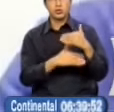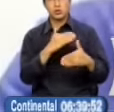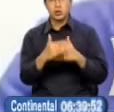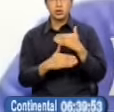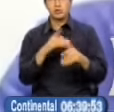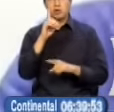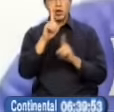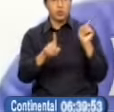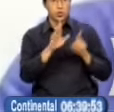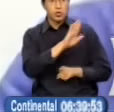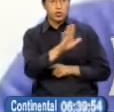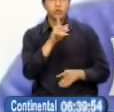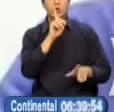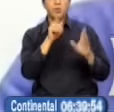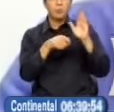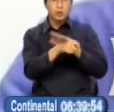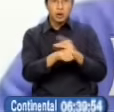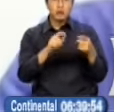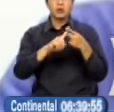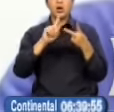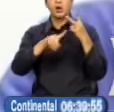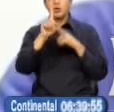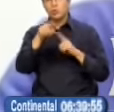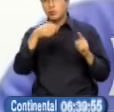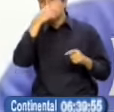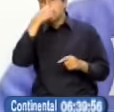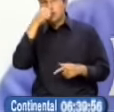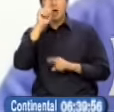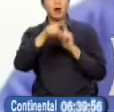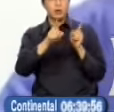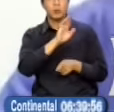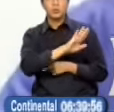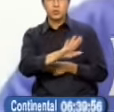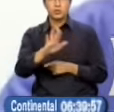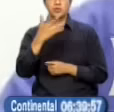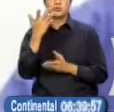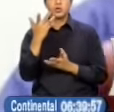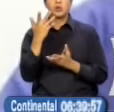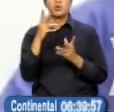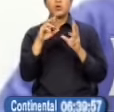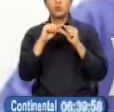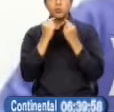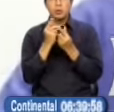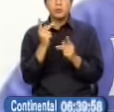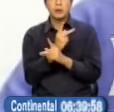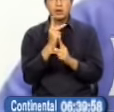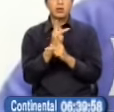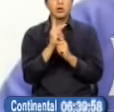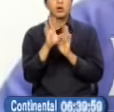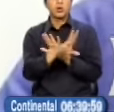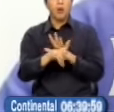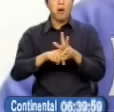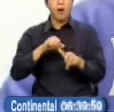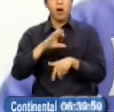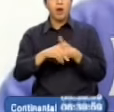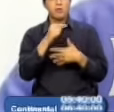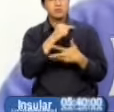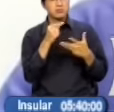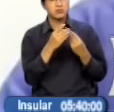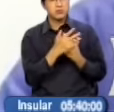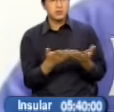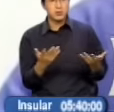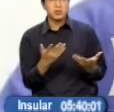homicidio narcotráfico corrupción activa formación de formación para delinquir el proceso de